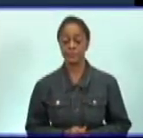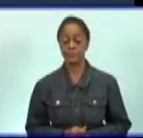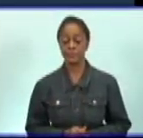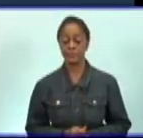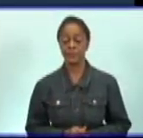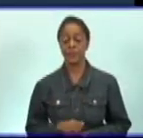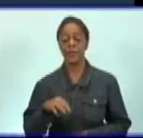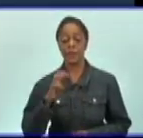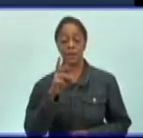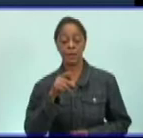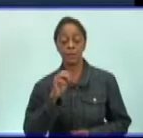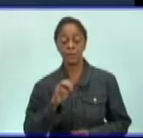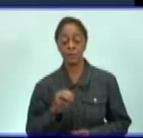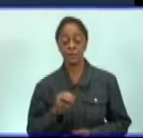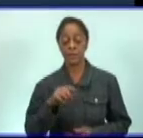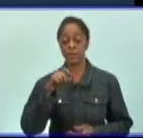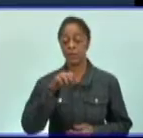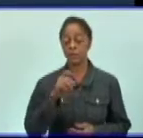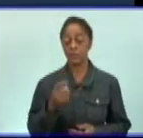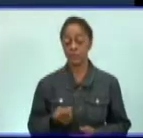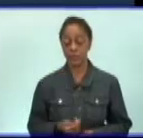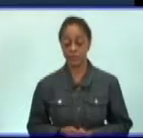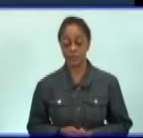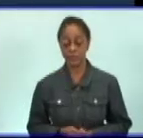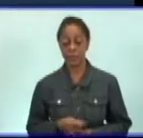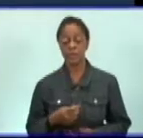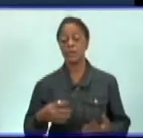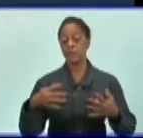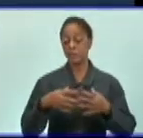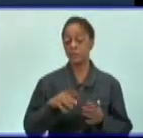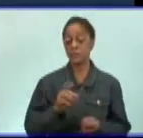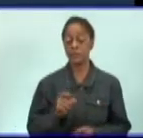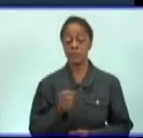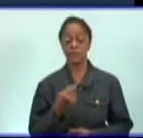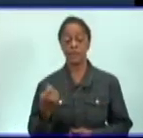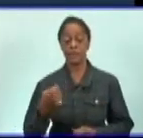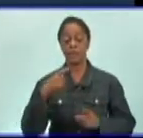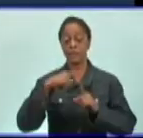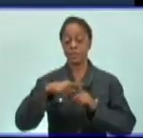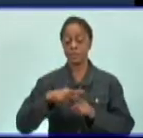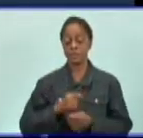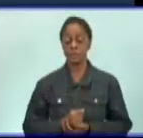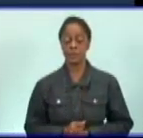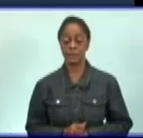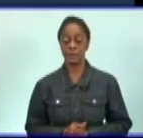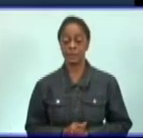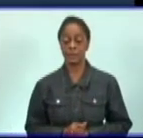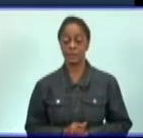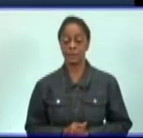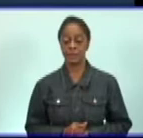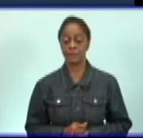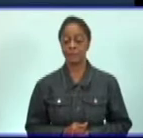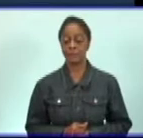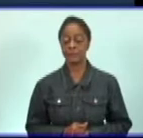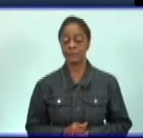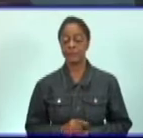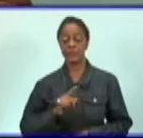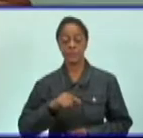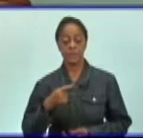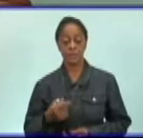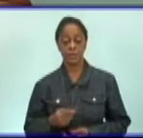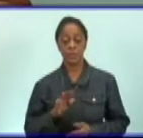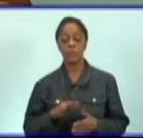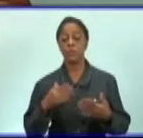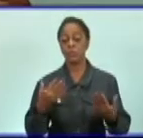Las propiedades conmutativa y asociativa de la adición. Continuamos